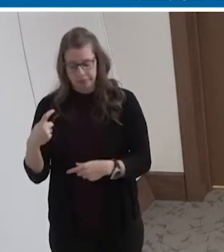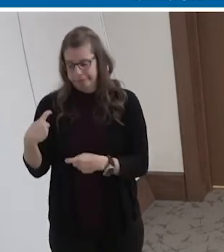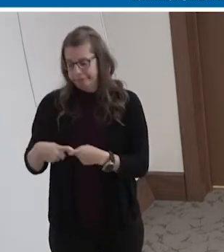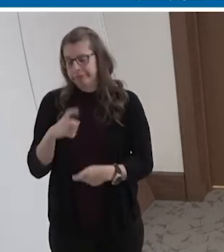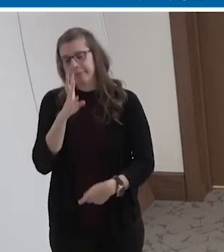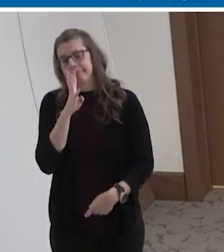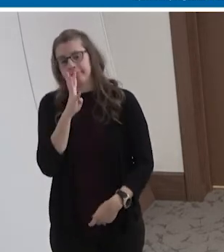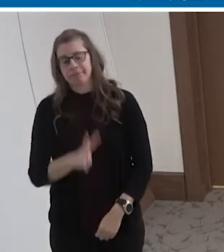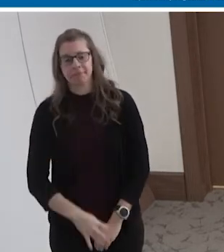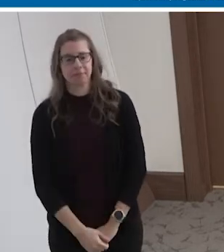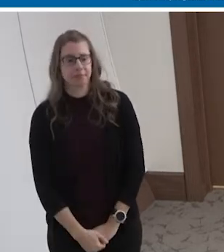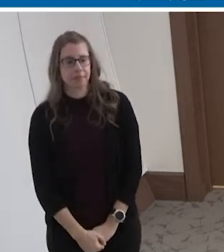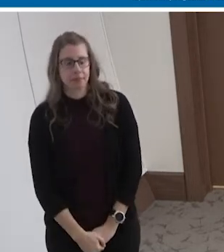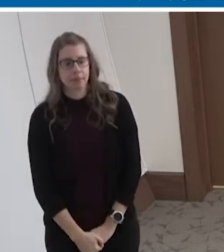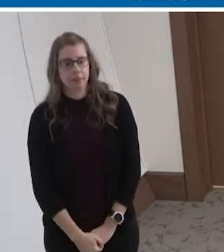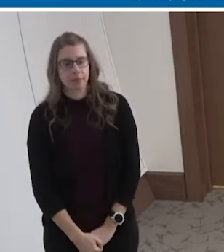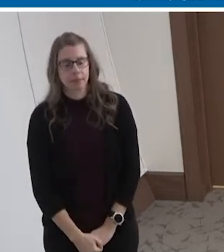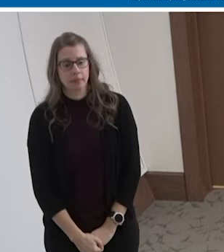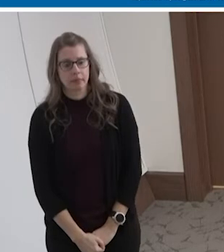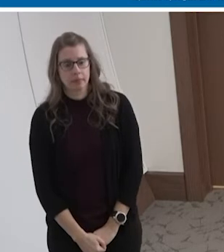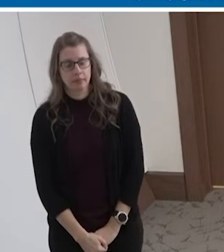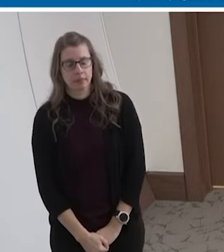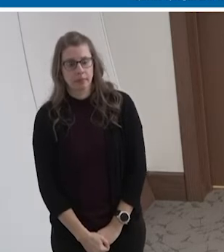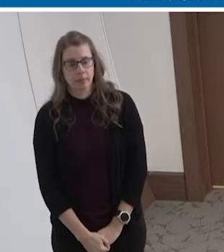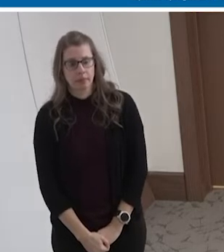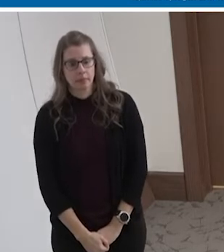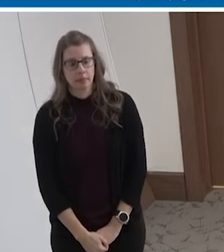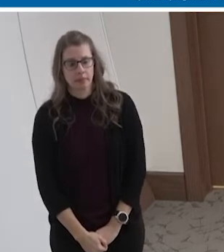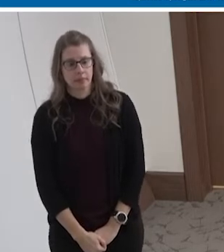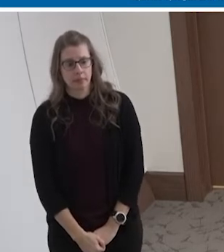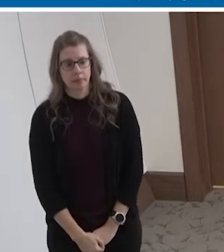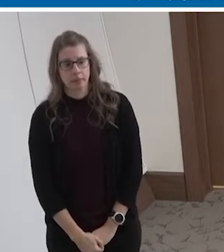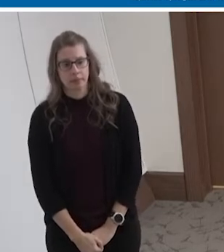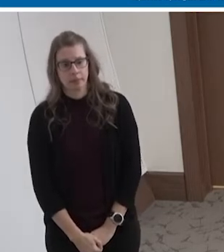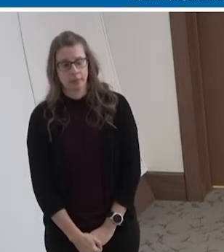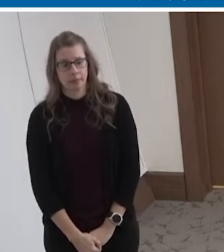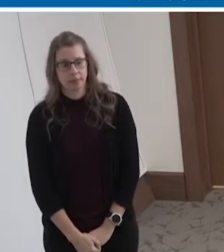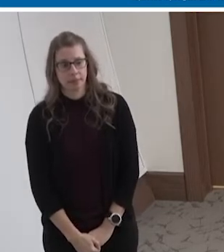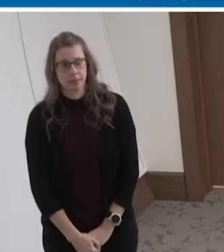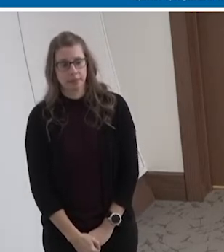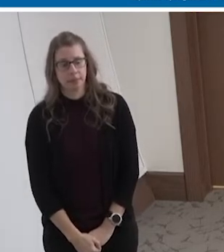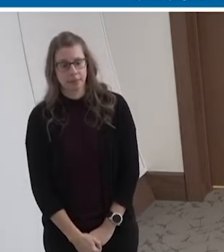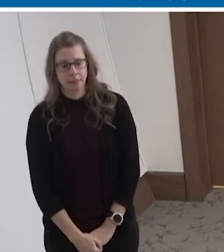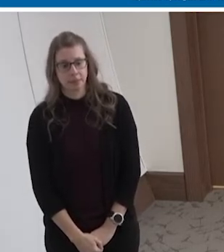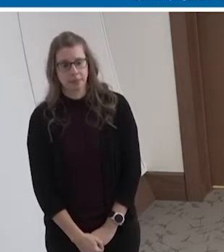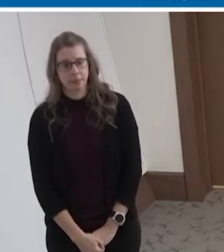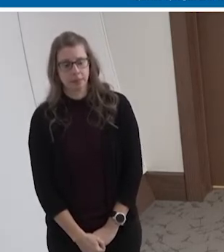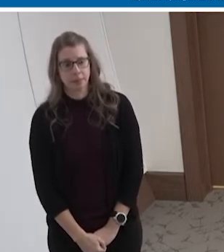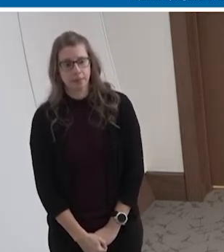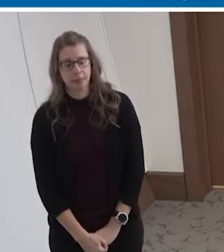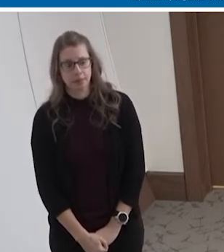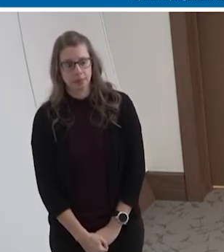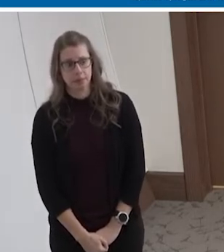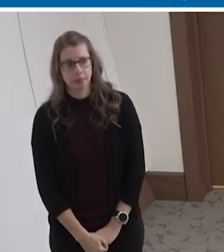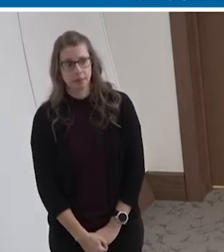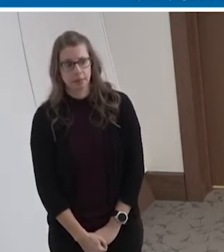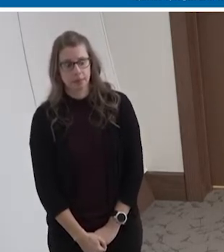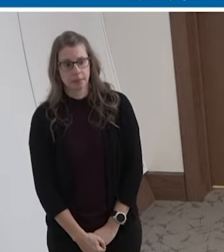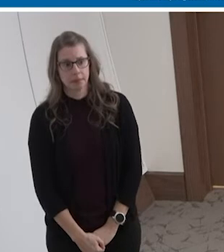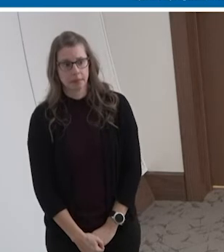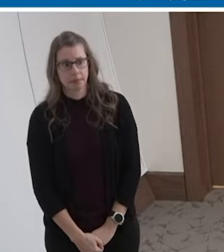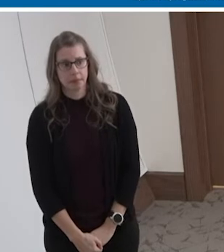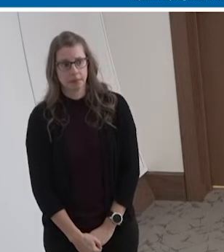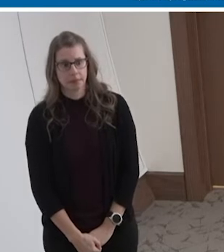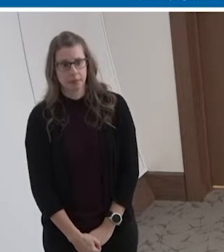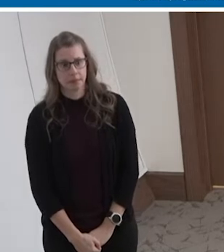padres o las personas hacen muy seguido es ¿qué tipo de efectos secundarios tendrán mis